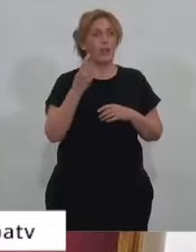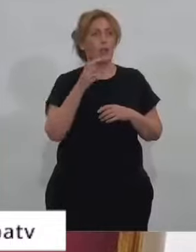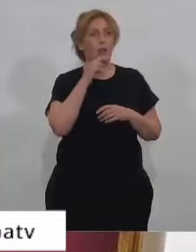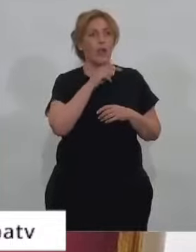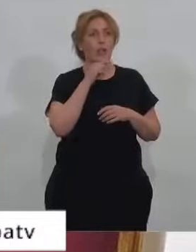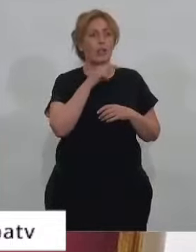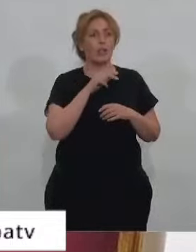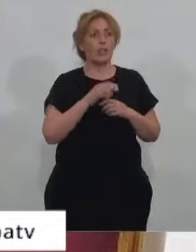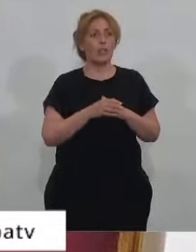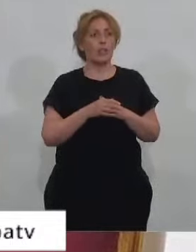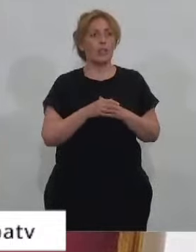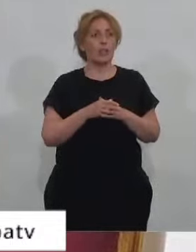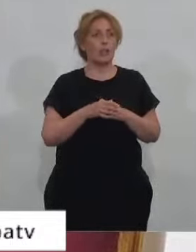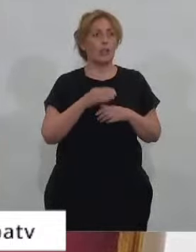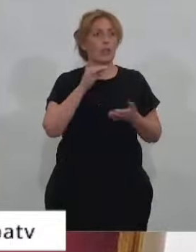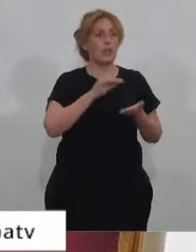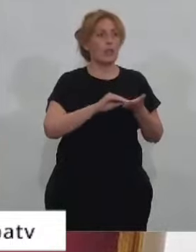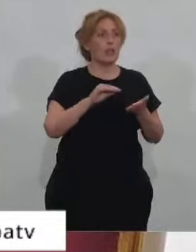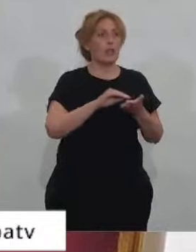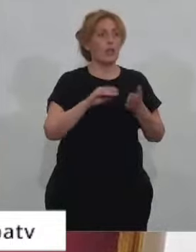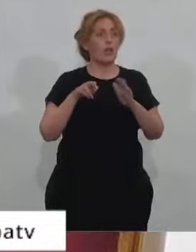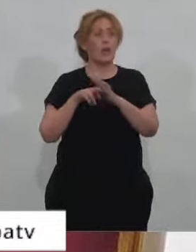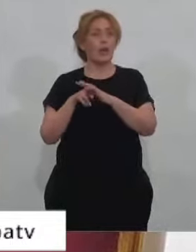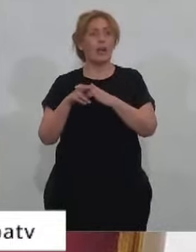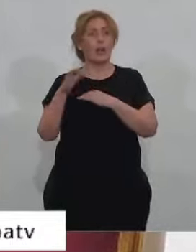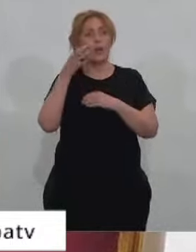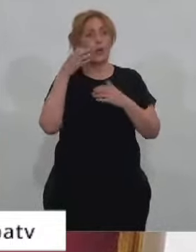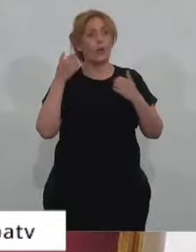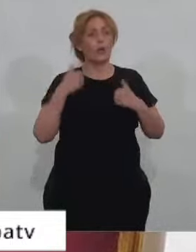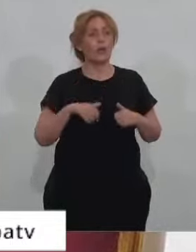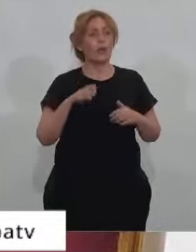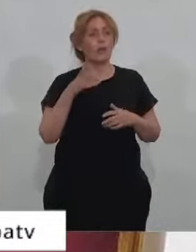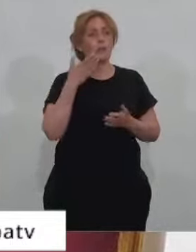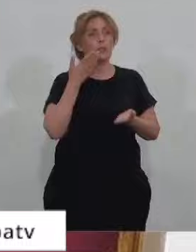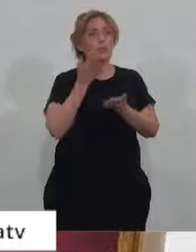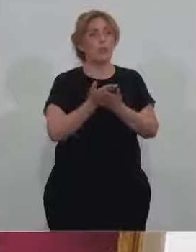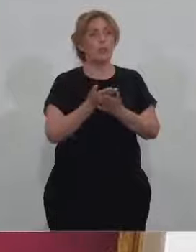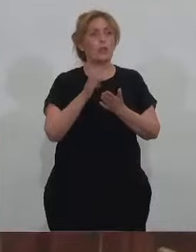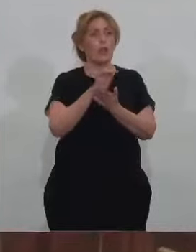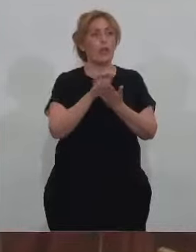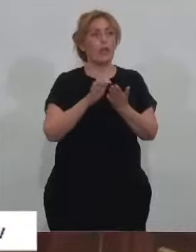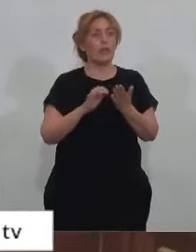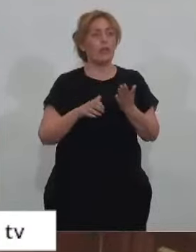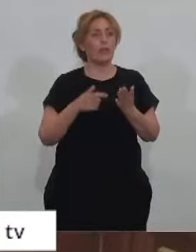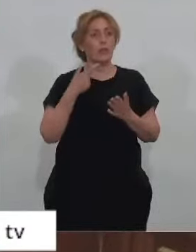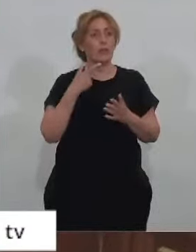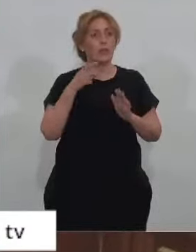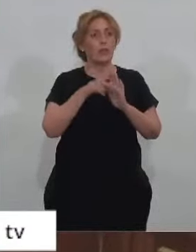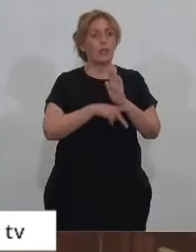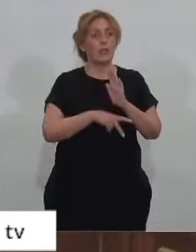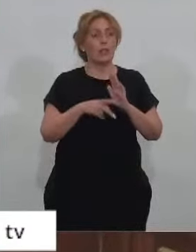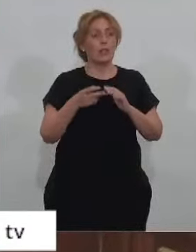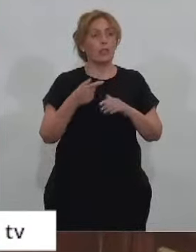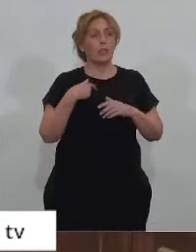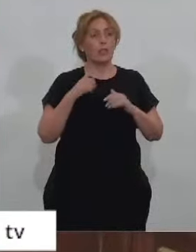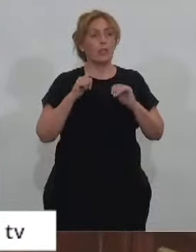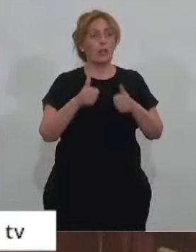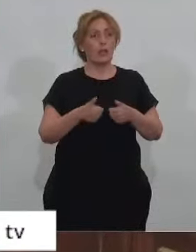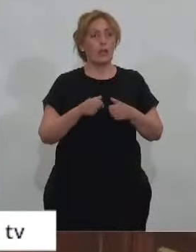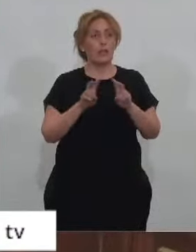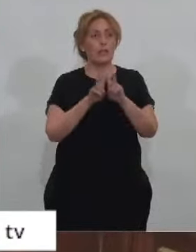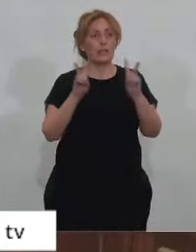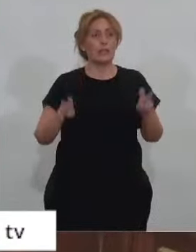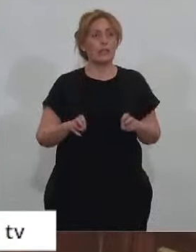Humanos escrito solicitando una información con arreglo a la normativa que había entrado en vigor, la forma en la que esa ley podía